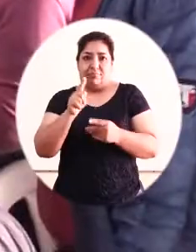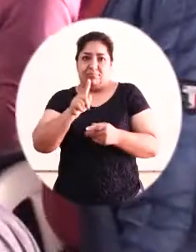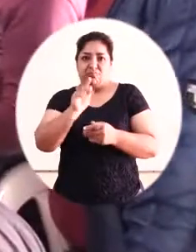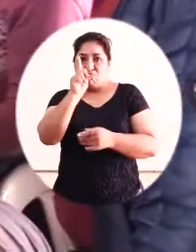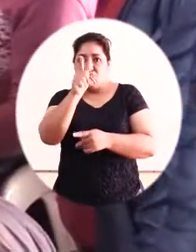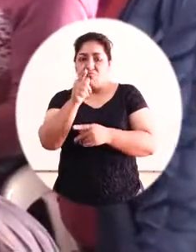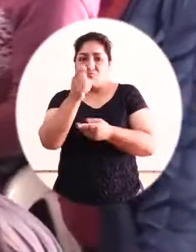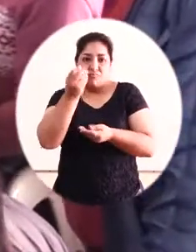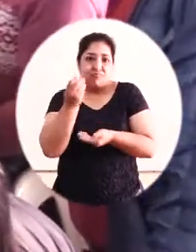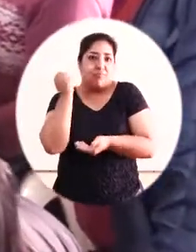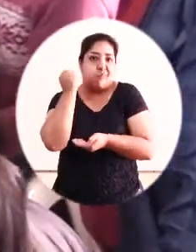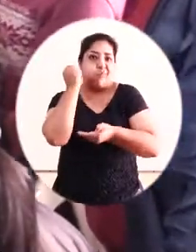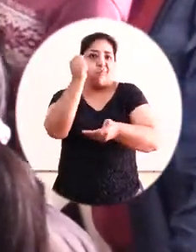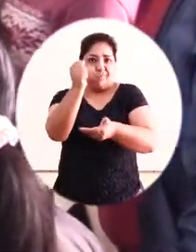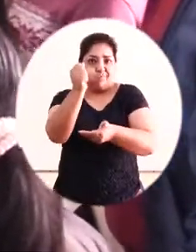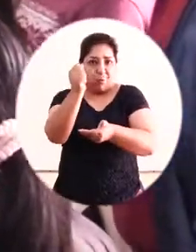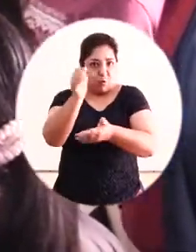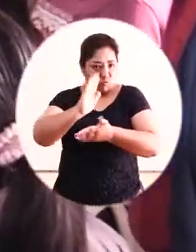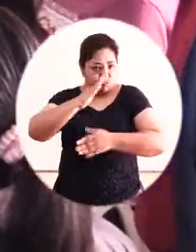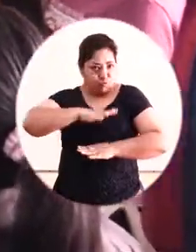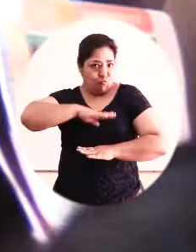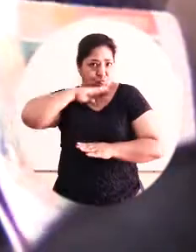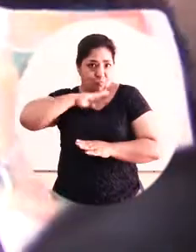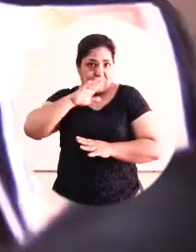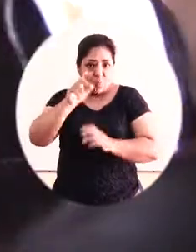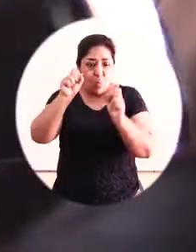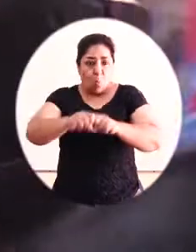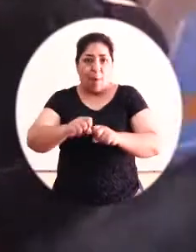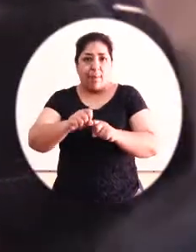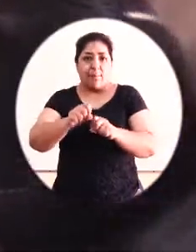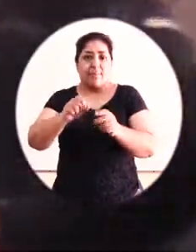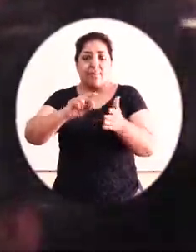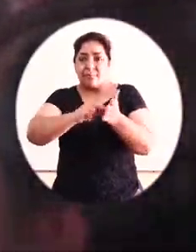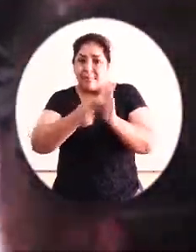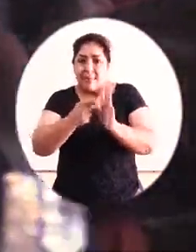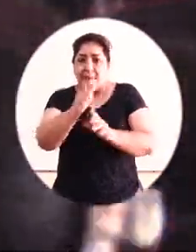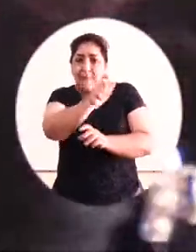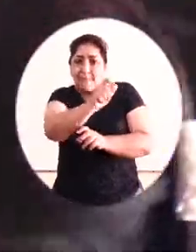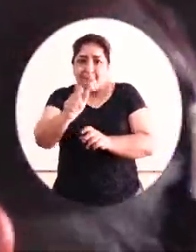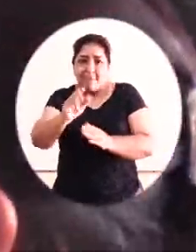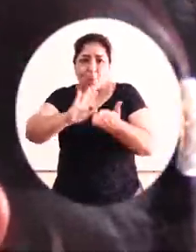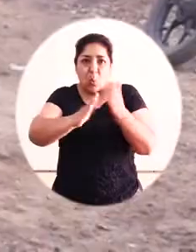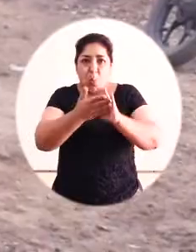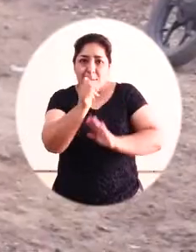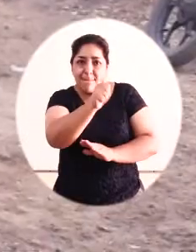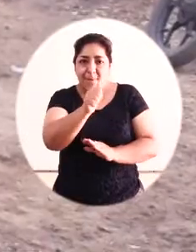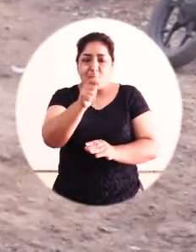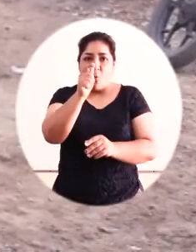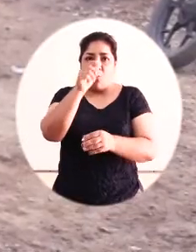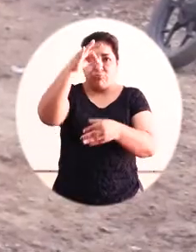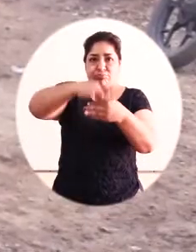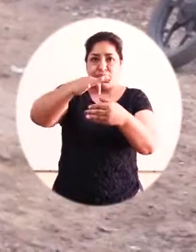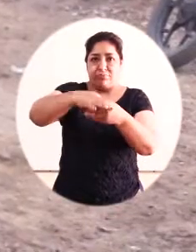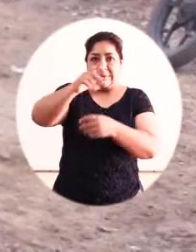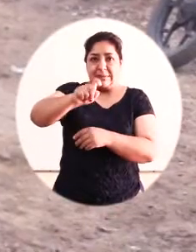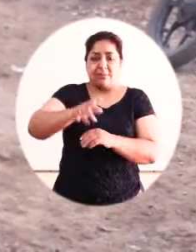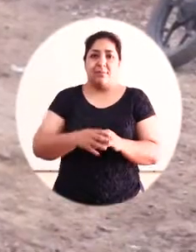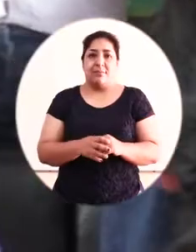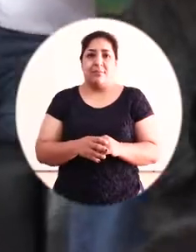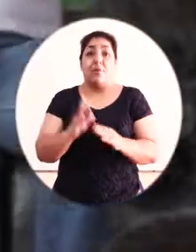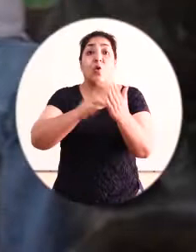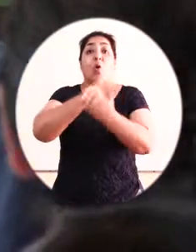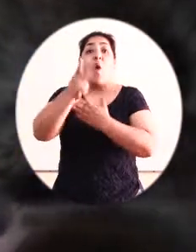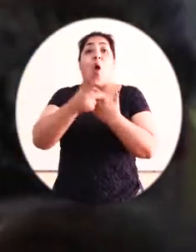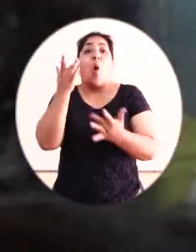asignado una buena cantidad de recursos y le permita a la comunidad votar por sus principales necesidades